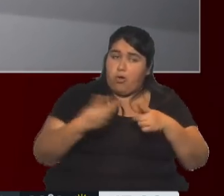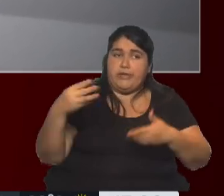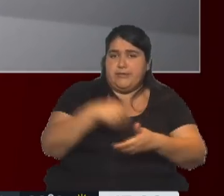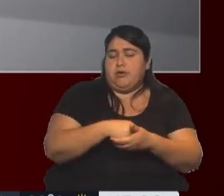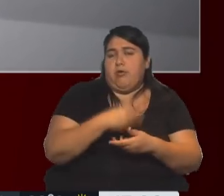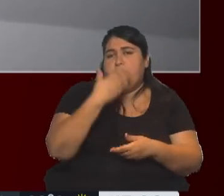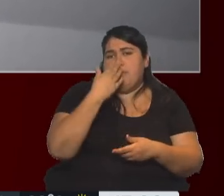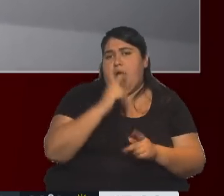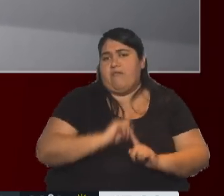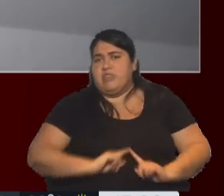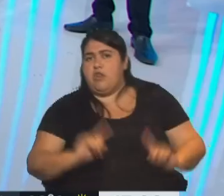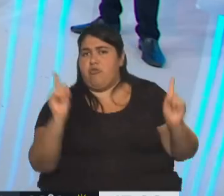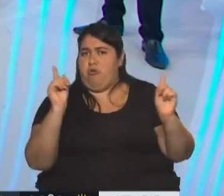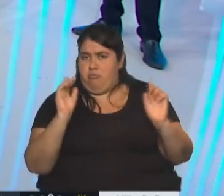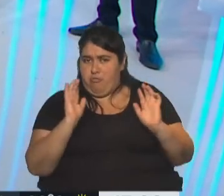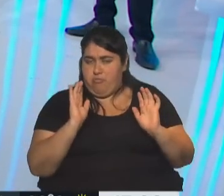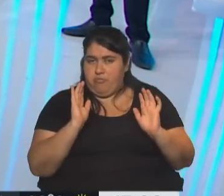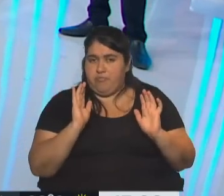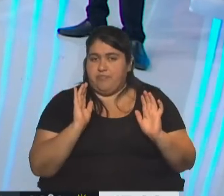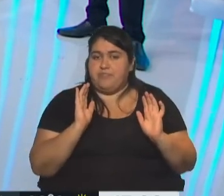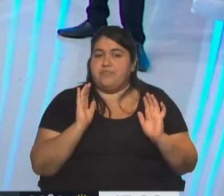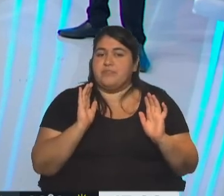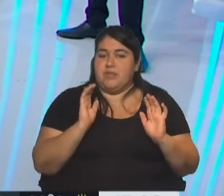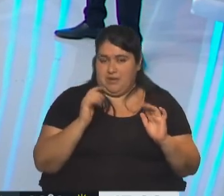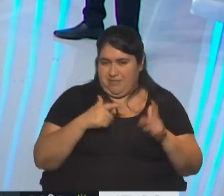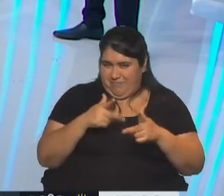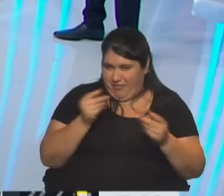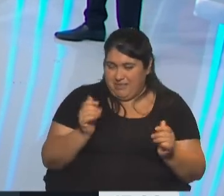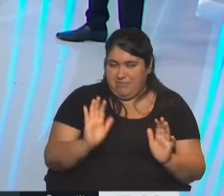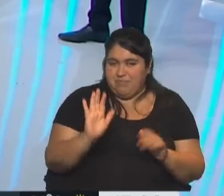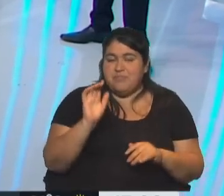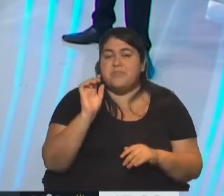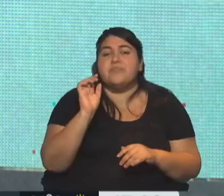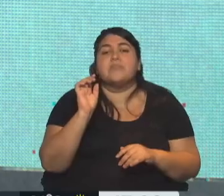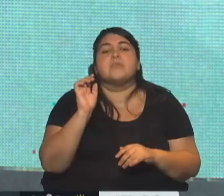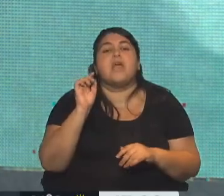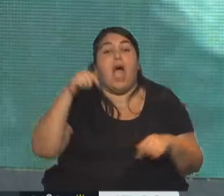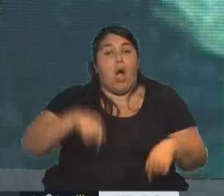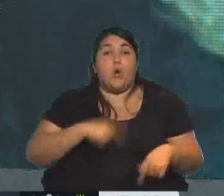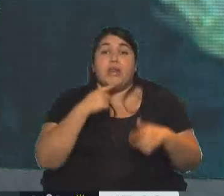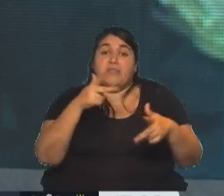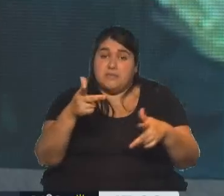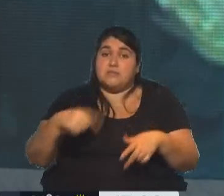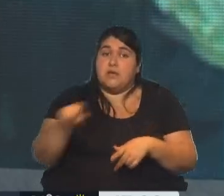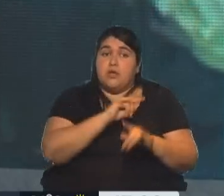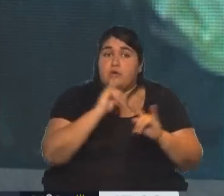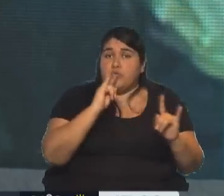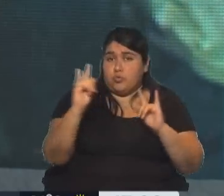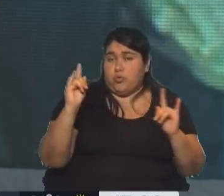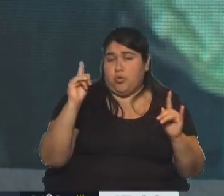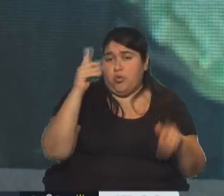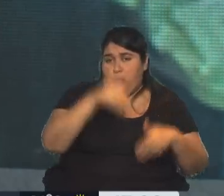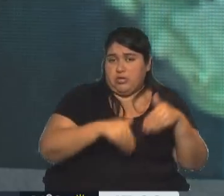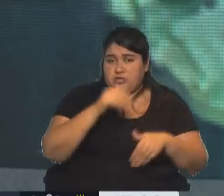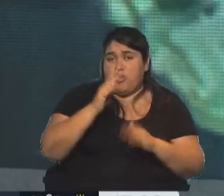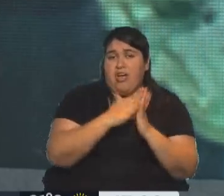boicotearon. Bueno, todos lo boicotearon. Perdón, con esto termino. Entonces, y ahora le están diciendo que pueden elegir la Constitución cuando en realidad ya